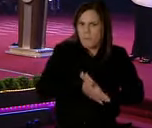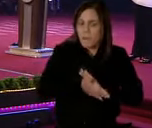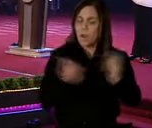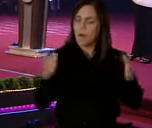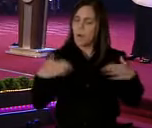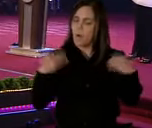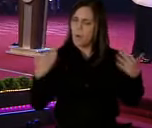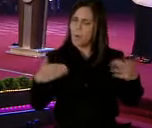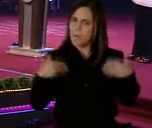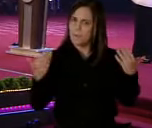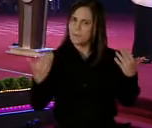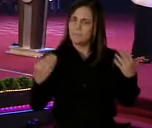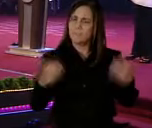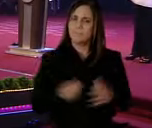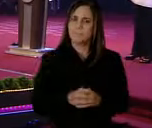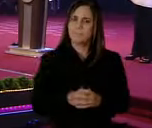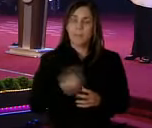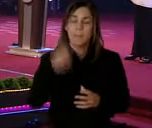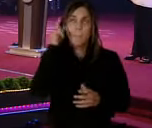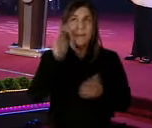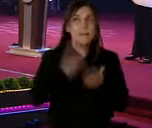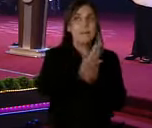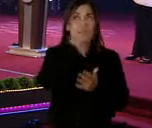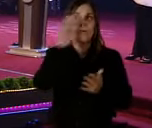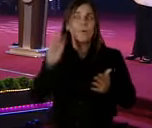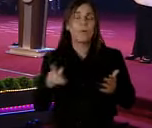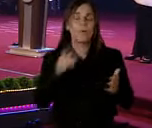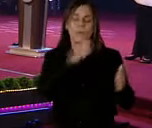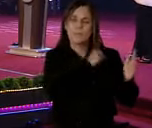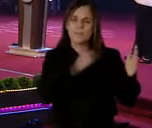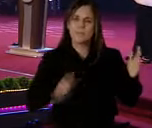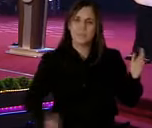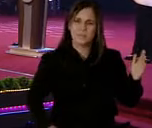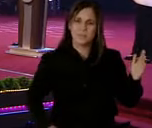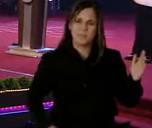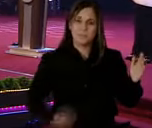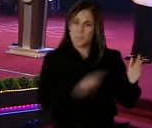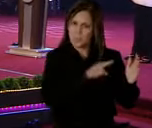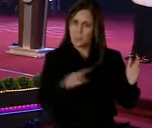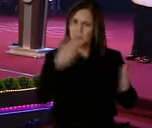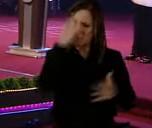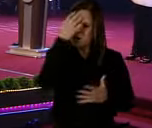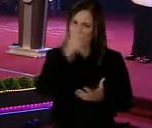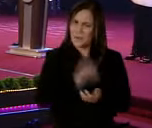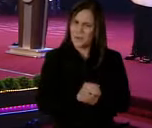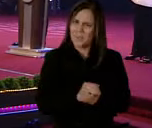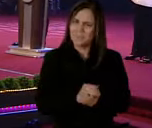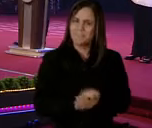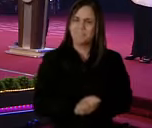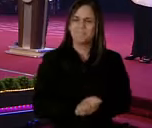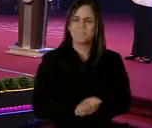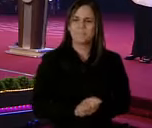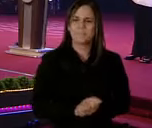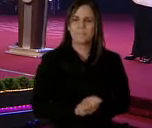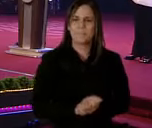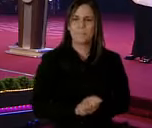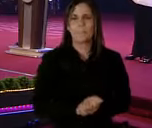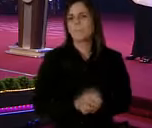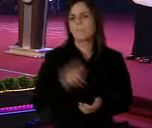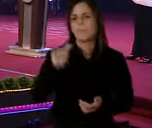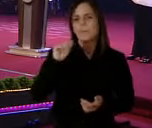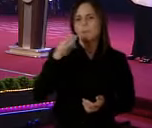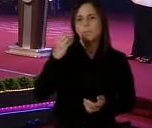un potencial para la gloria del Señor extraordinario. ¿Cuántos lo creen? Y esto, Tommy nos